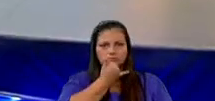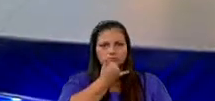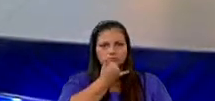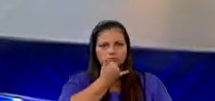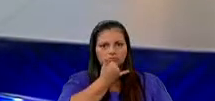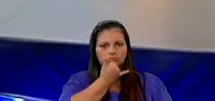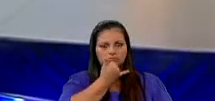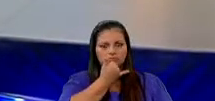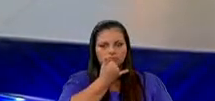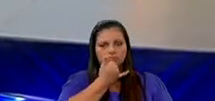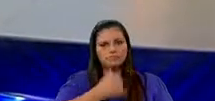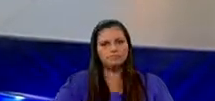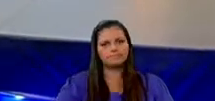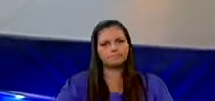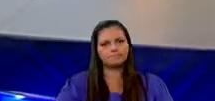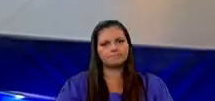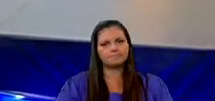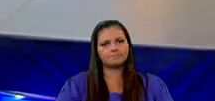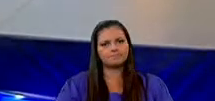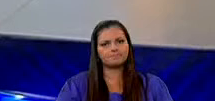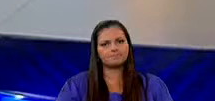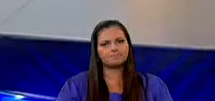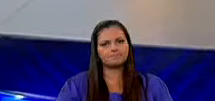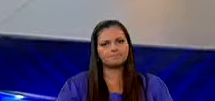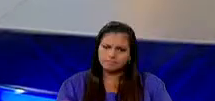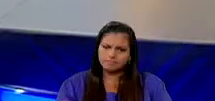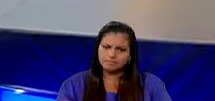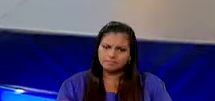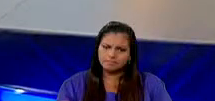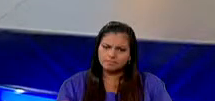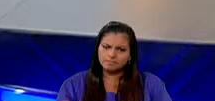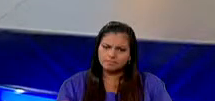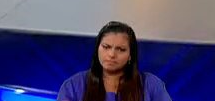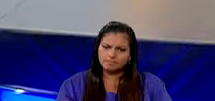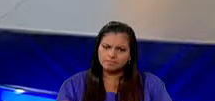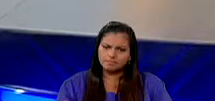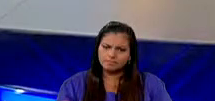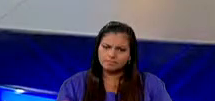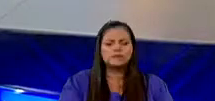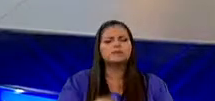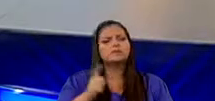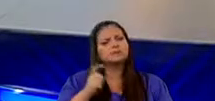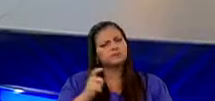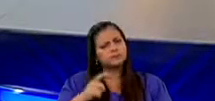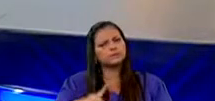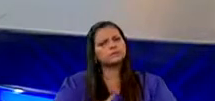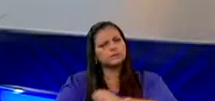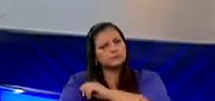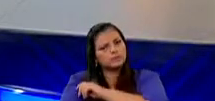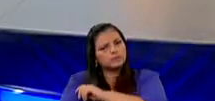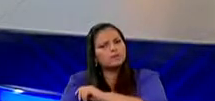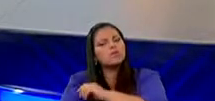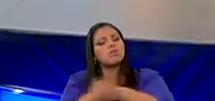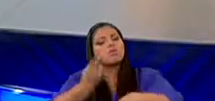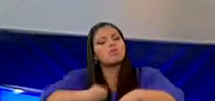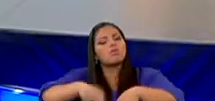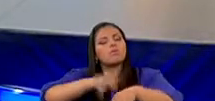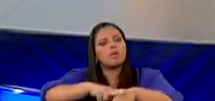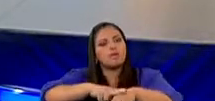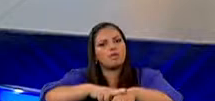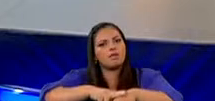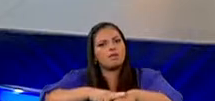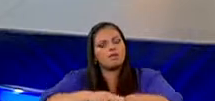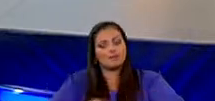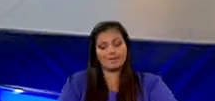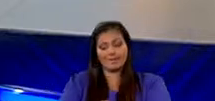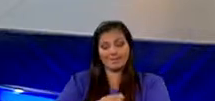reincidente. Debe haber castigo. Yo lo he dicho y me ratifico en lo que digo. Mi abuela decía, y